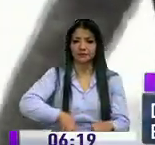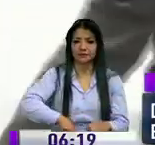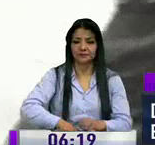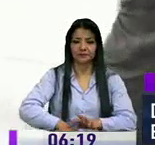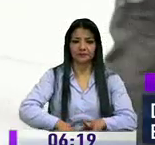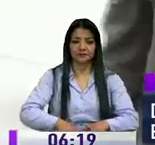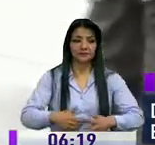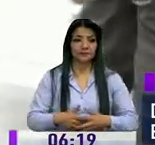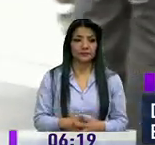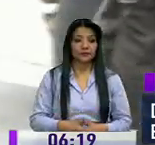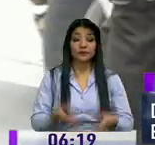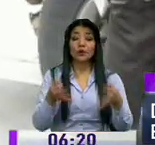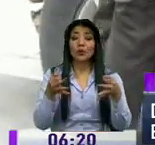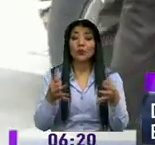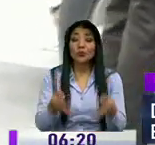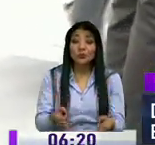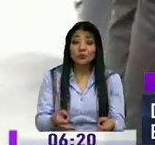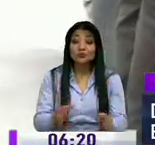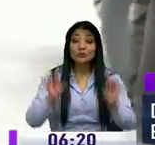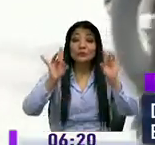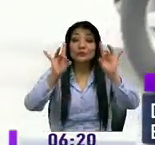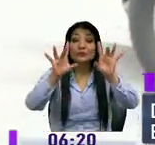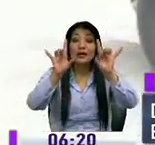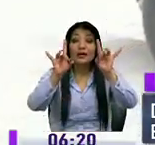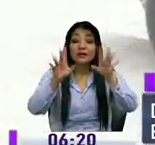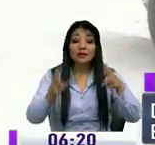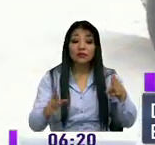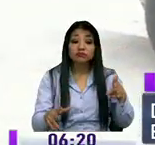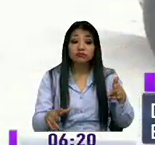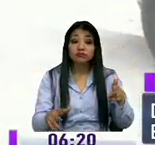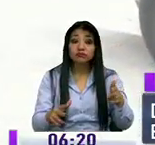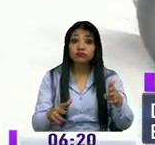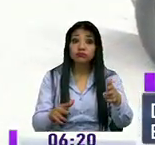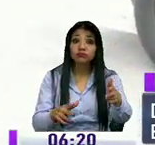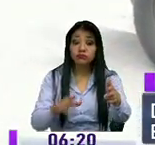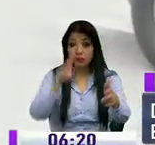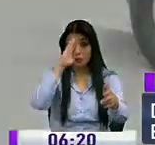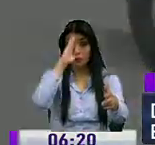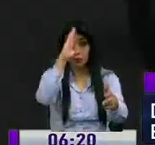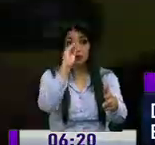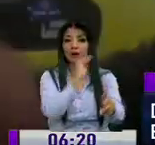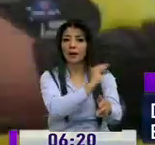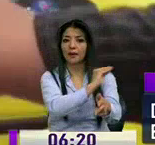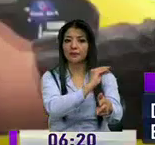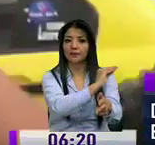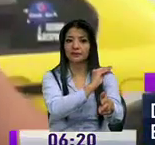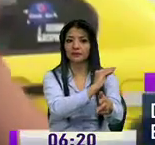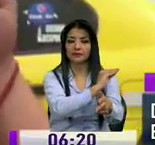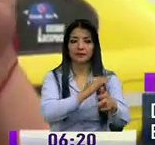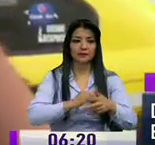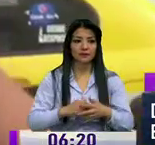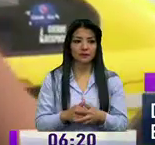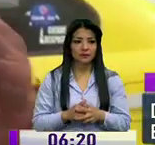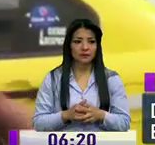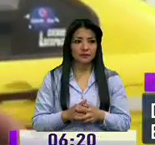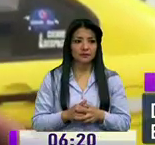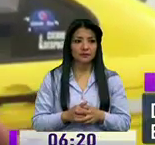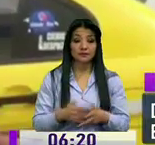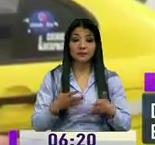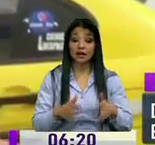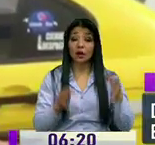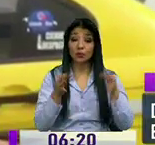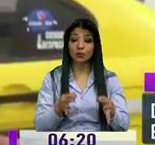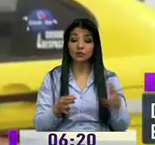ventaja, justo pasaba por la zona un patrullero policial y pudo advertir lo sucedido. De allá para acá venían los señores